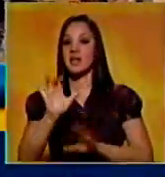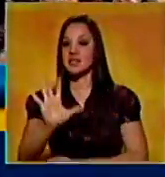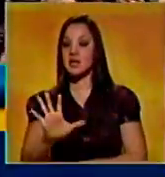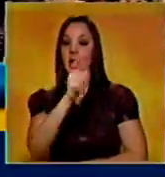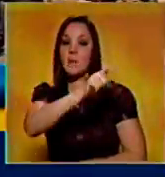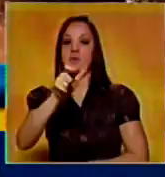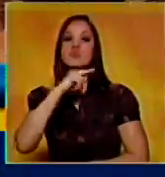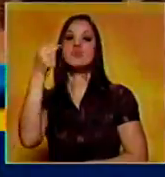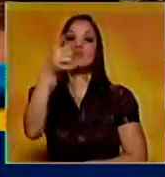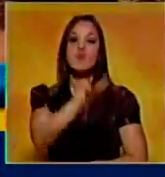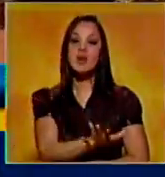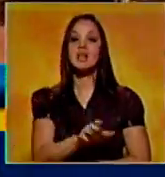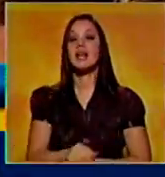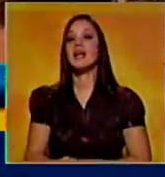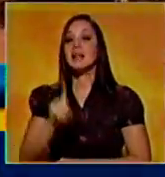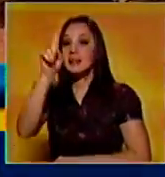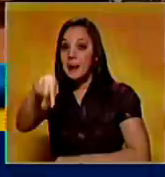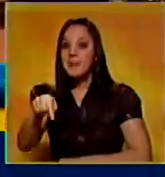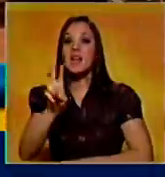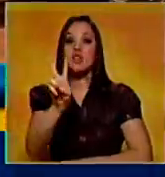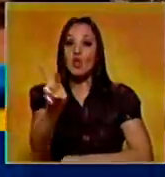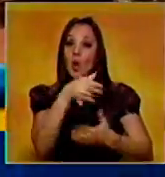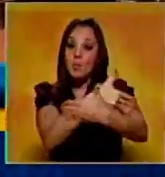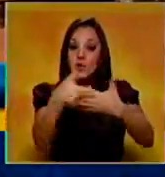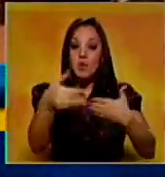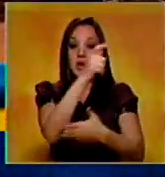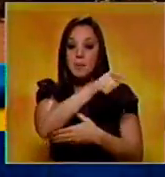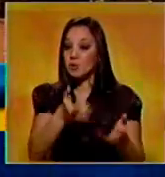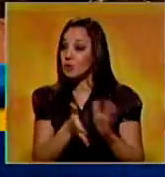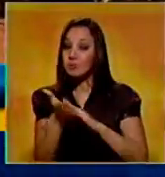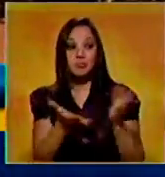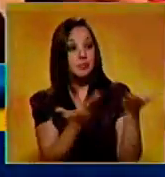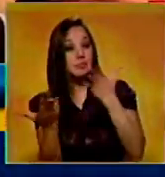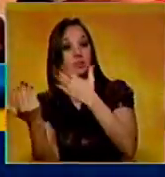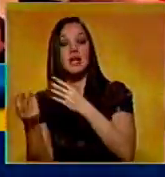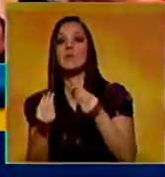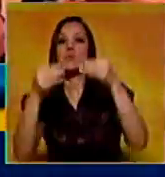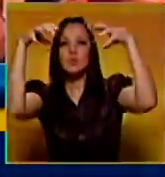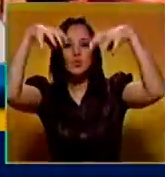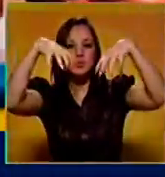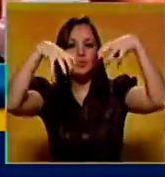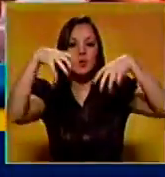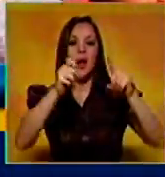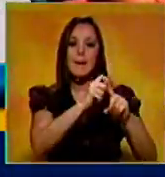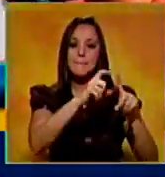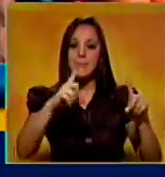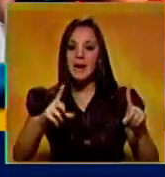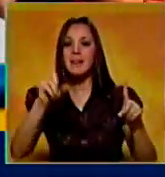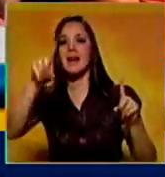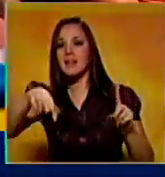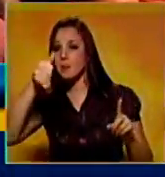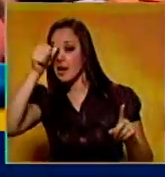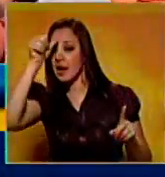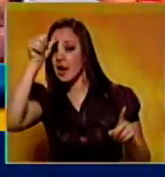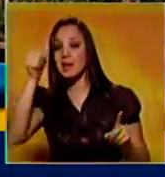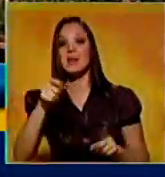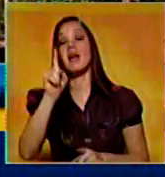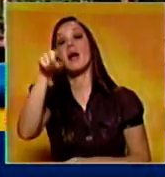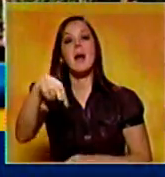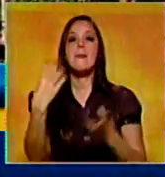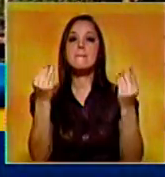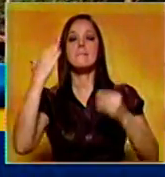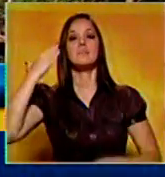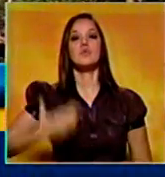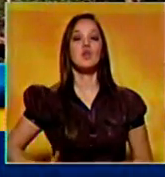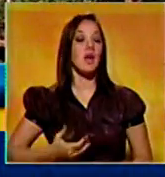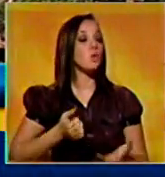465 muertos y más de 2 millones de desplazados han dejado las lluvias que afectan a Pakistán e India desde hace una semana. Miles de soldados y efectivos